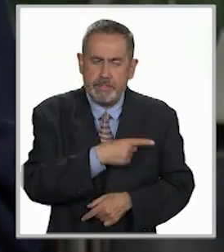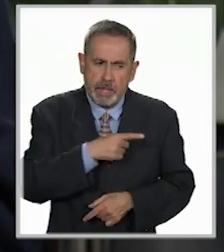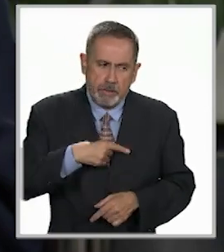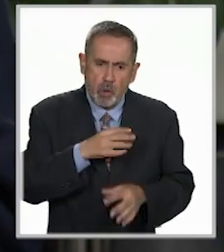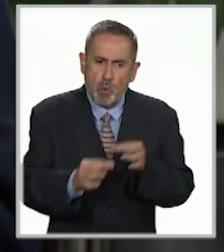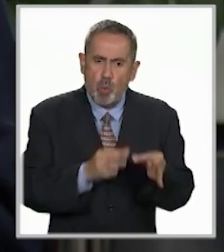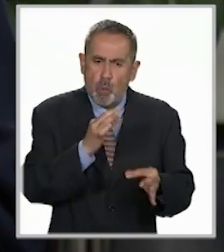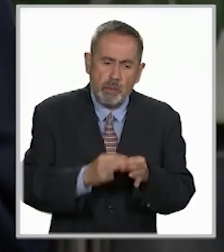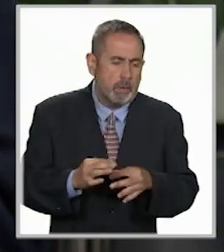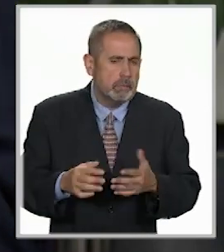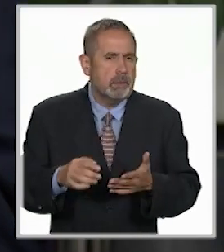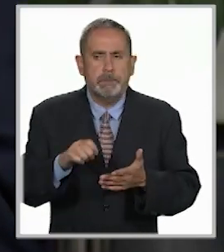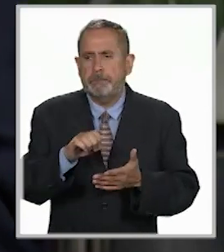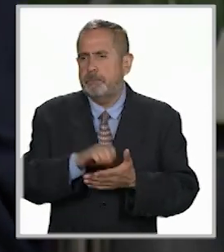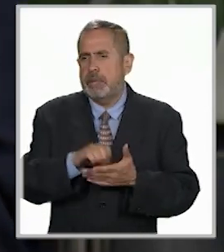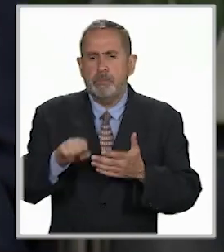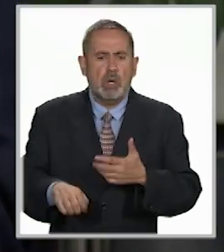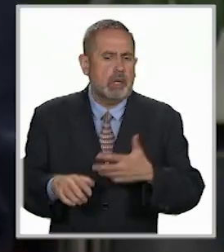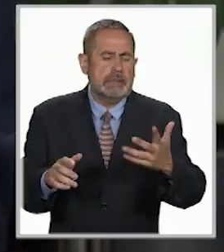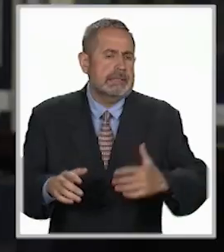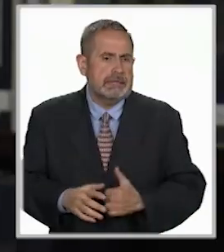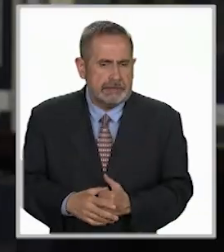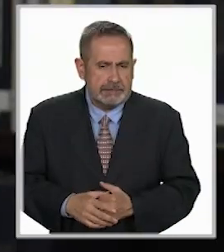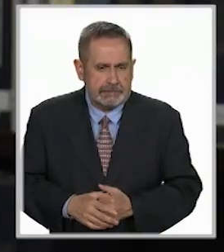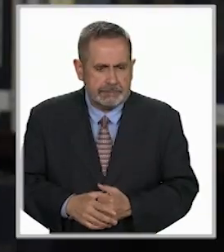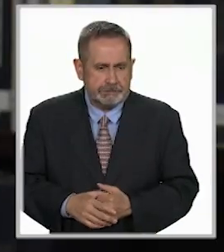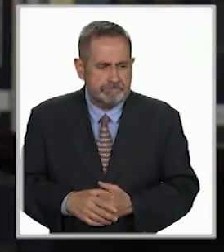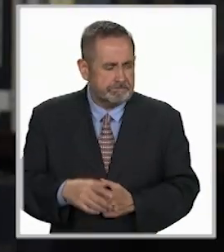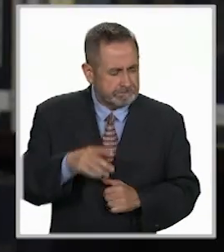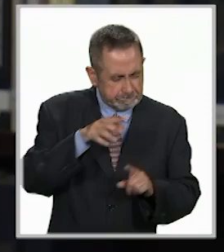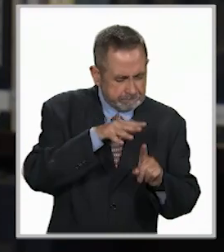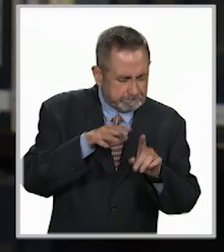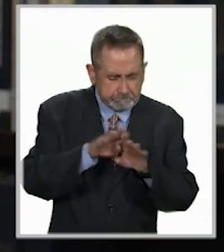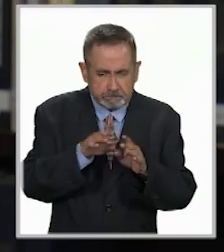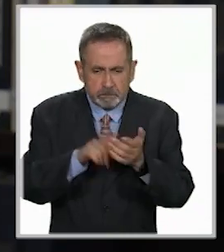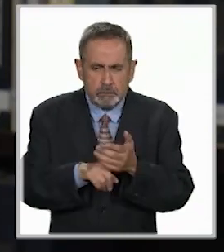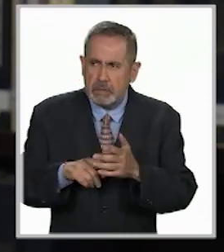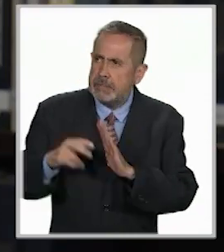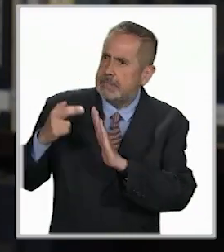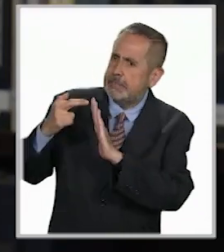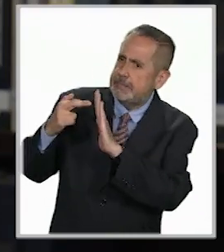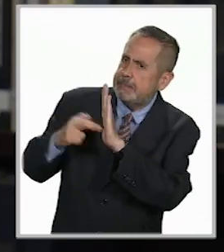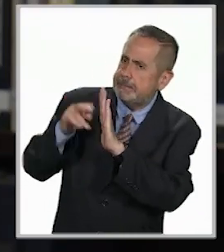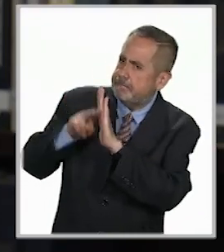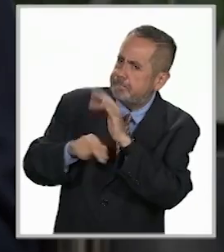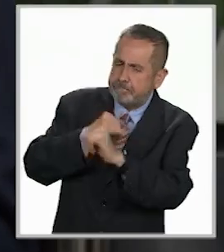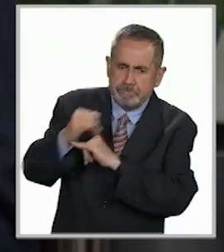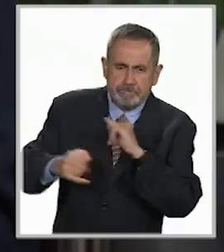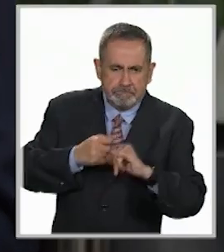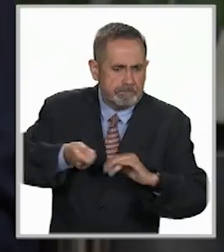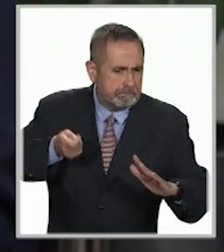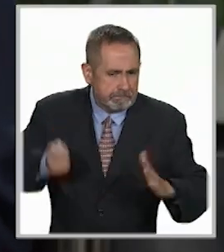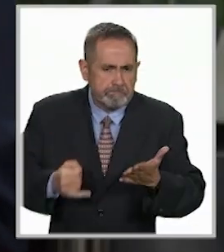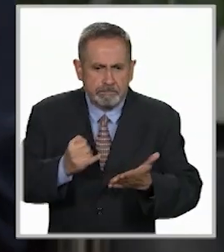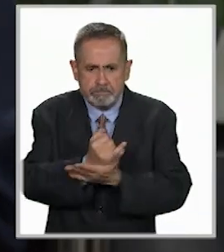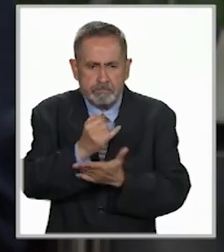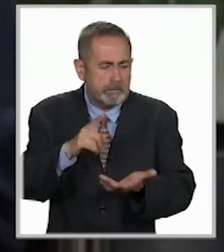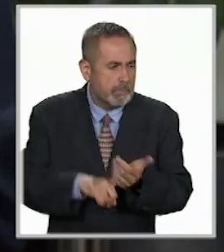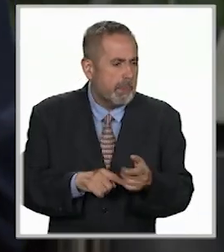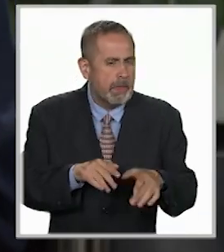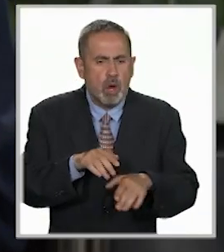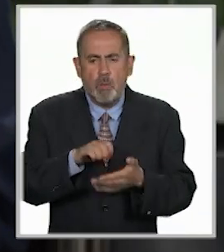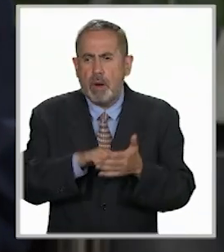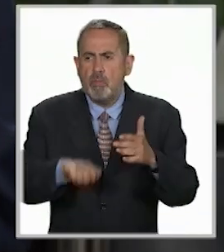Estado mexicano. Esto puede ser, por ejemplo, no solo resolviendo, interpretando y aplicando las normas, sino también, por ejemplo,